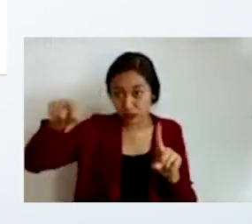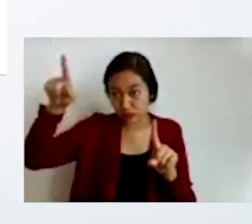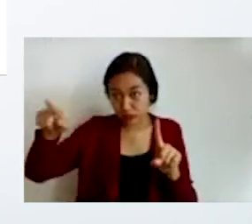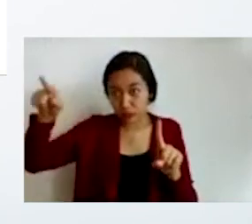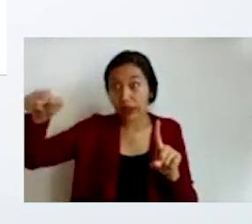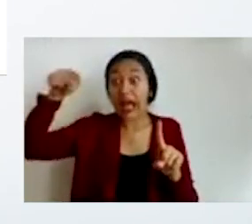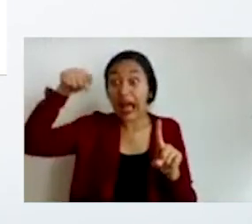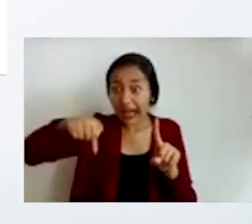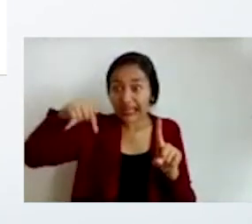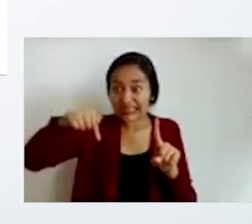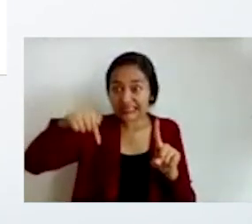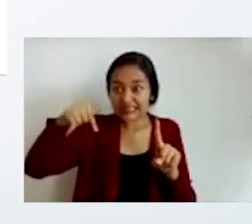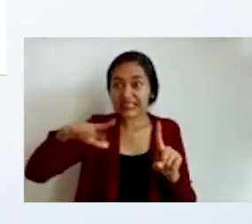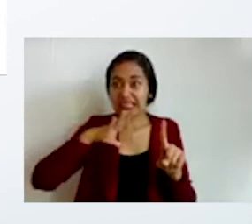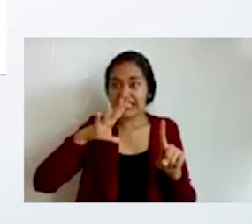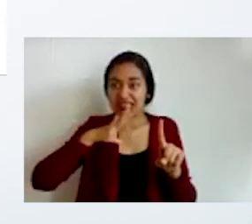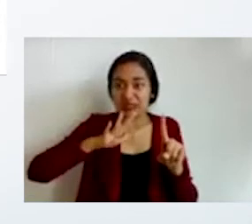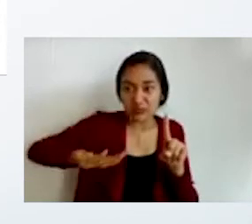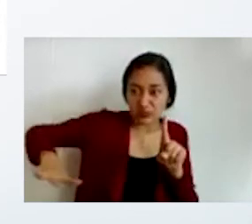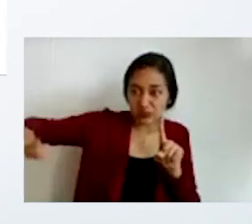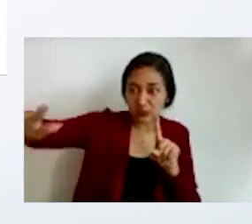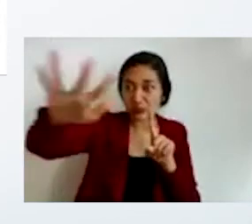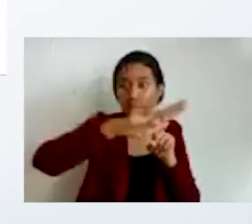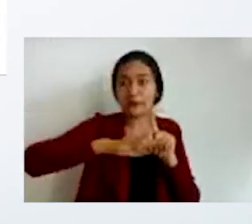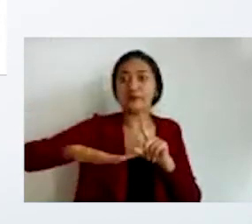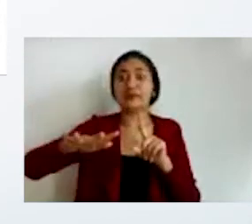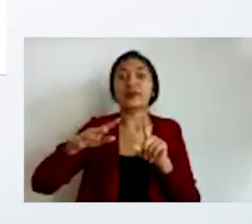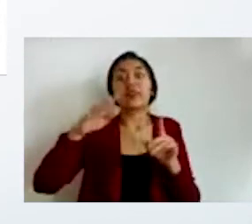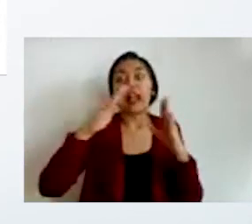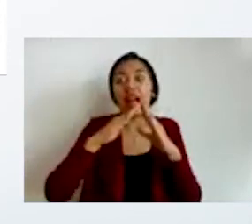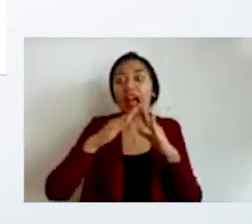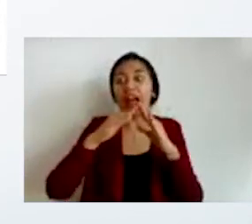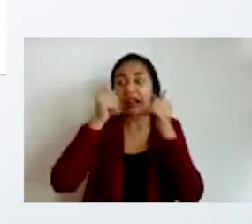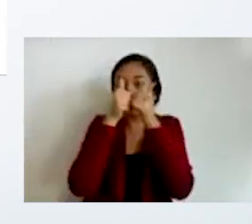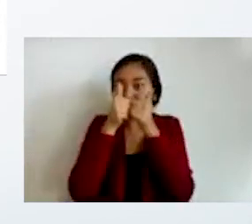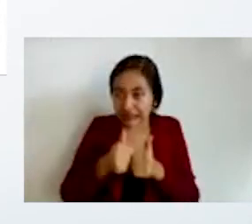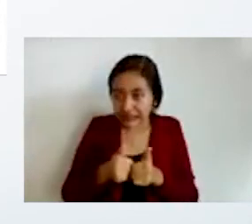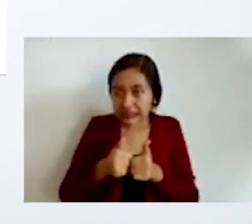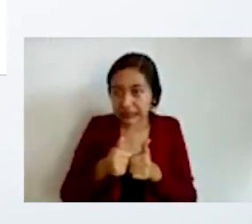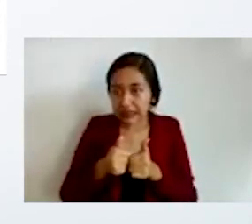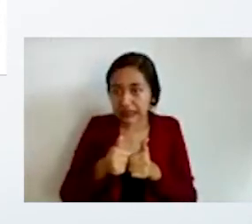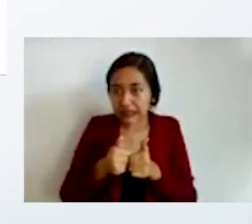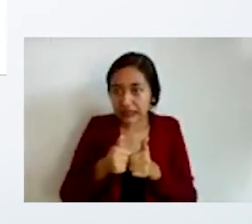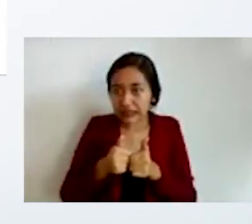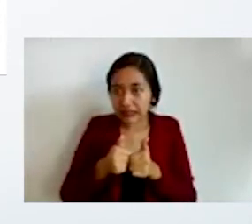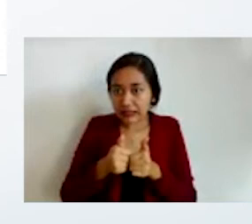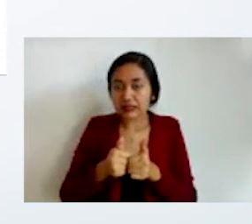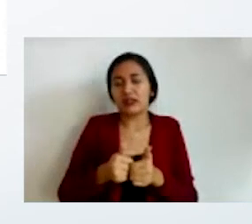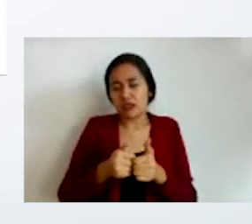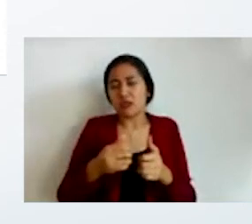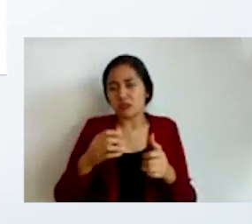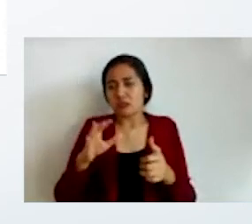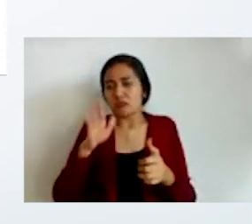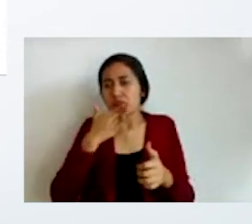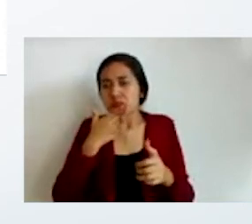permanecimos mayoritariamente en nuestra vivienda, ahorramos para ahora perderlo todo al